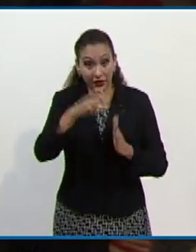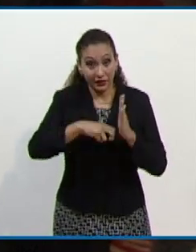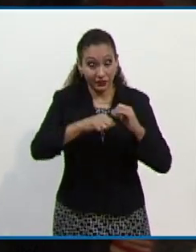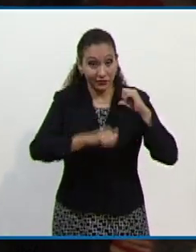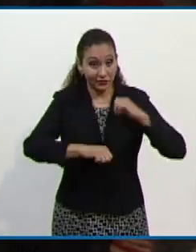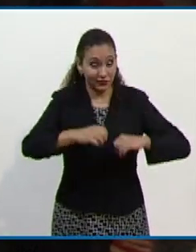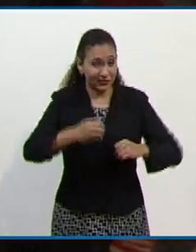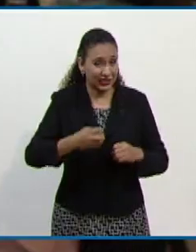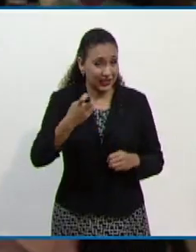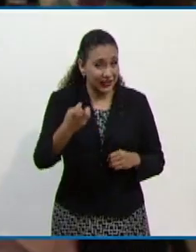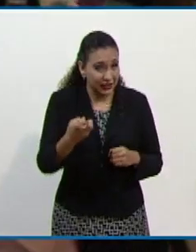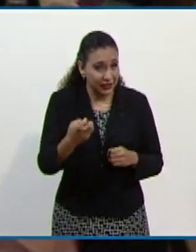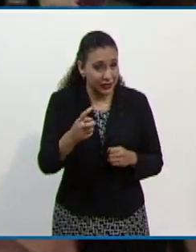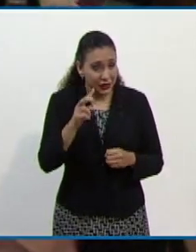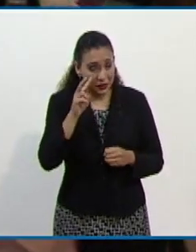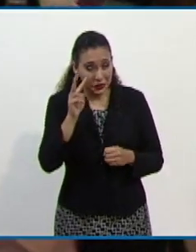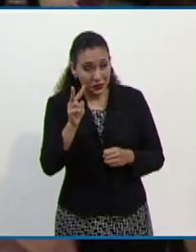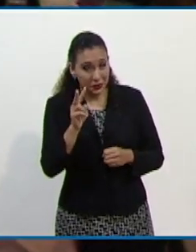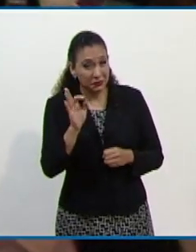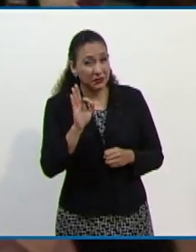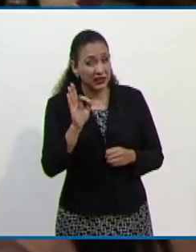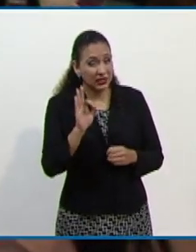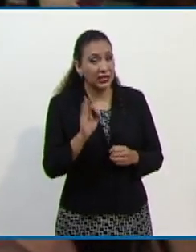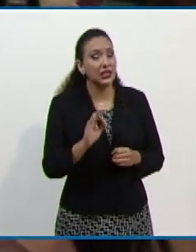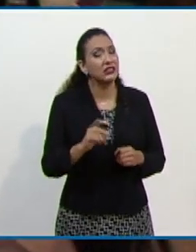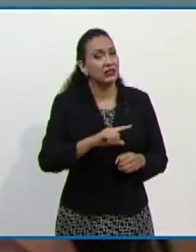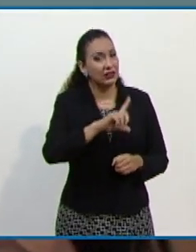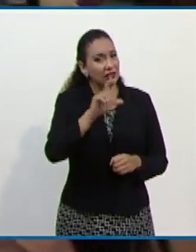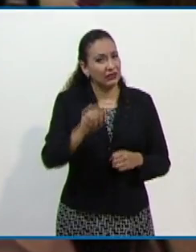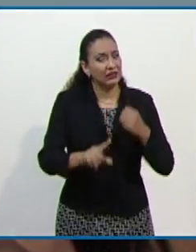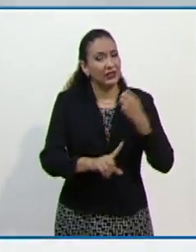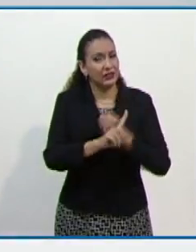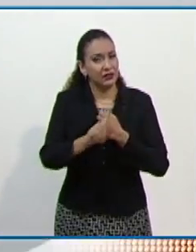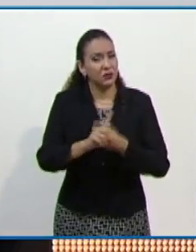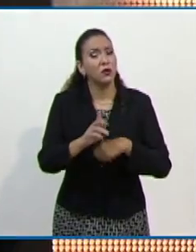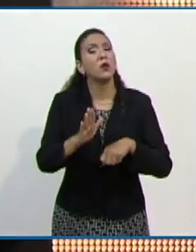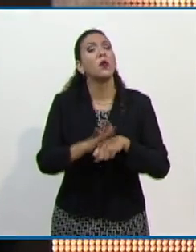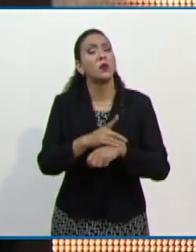terminar desbancando a la figura del arbitraje.